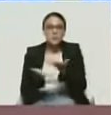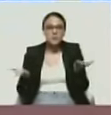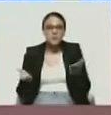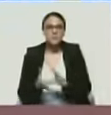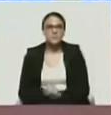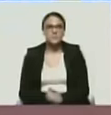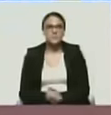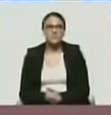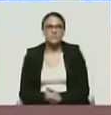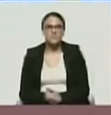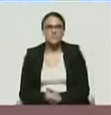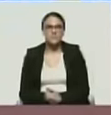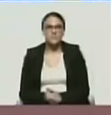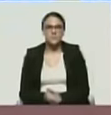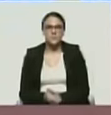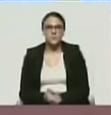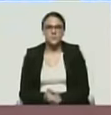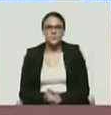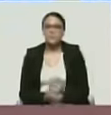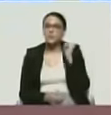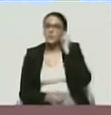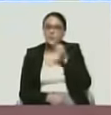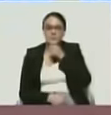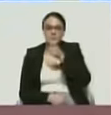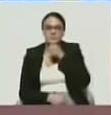Por Telesur, Leonel Retamar.